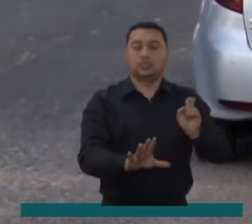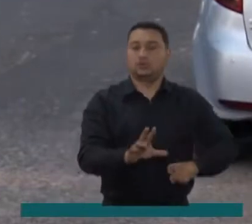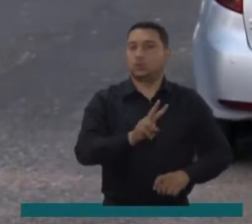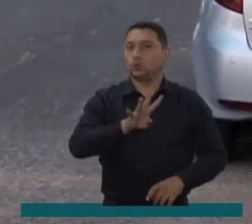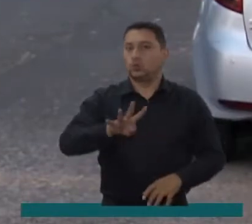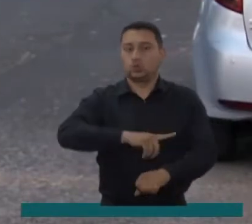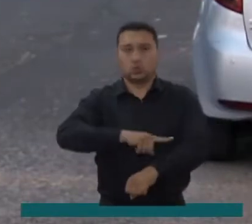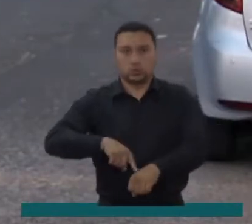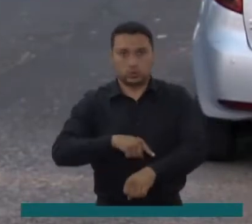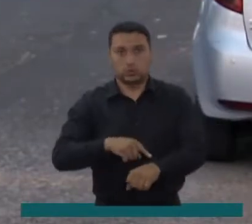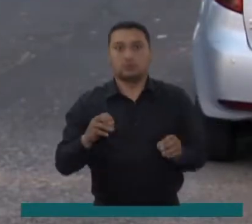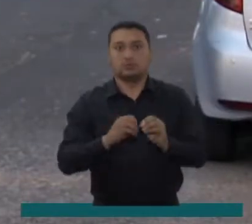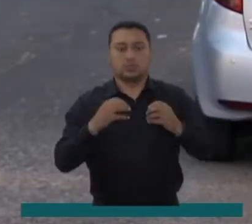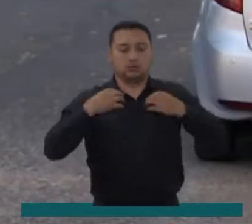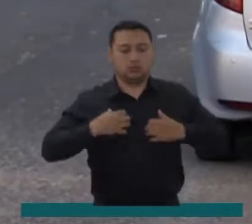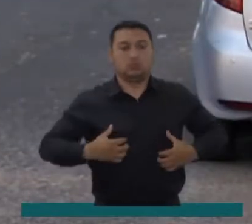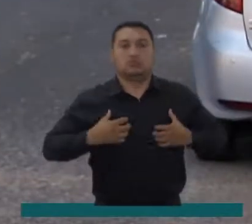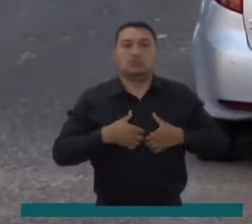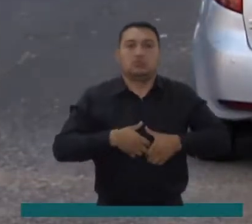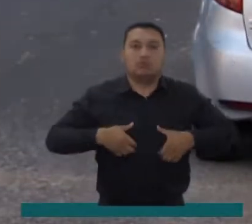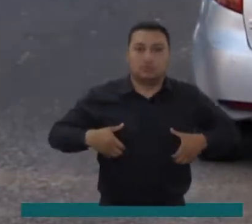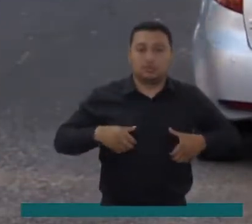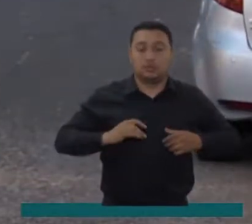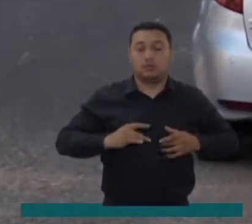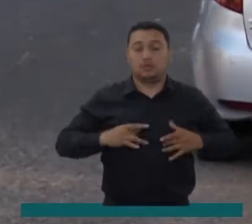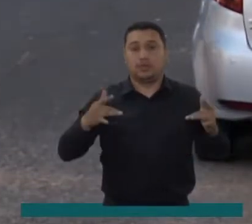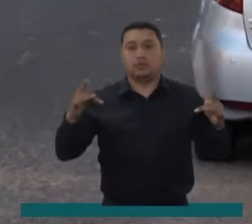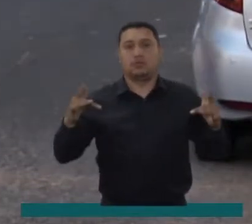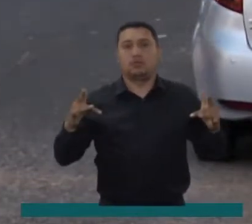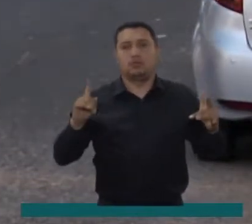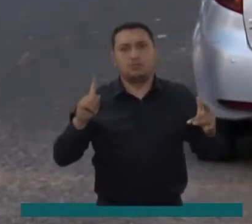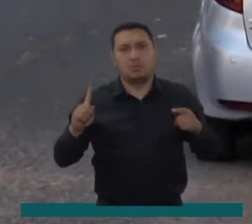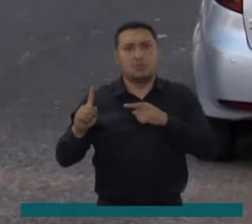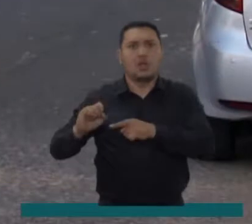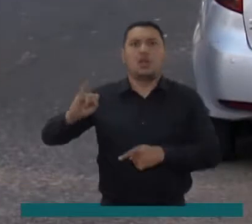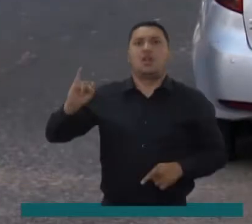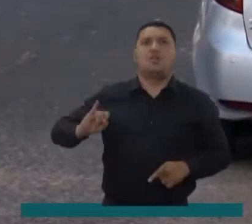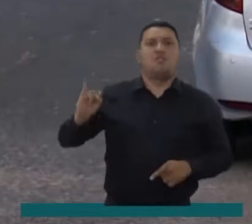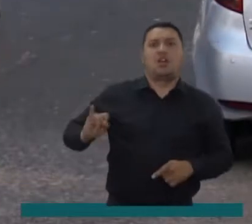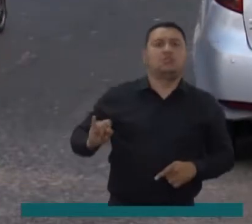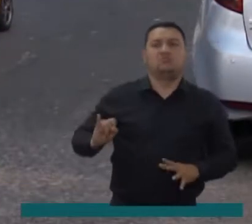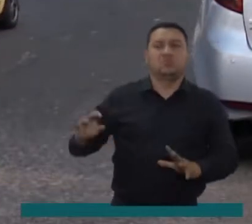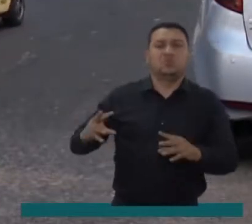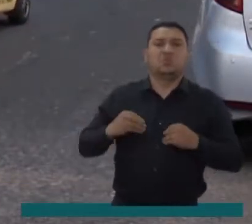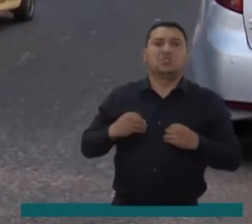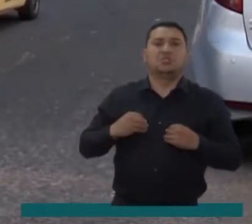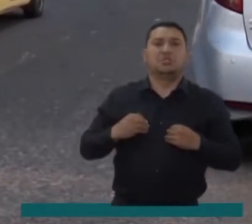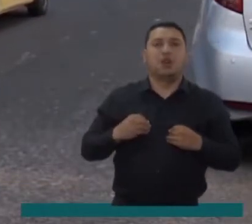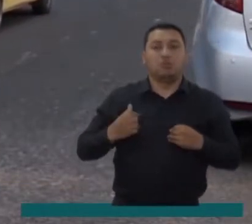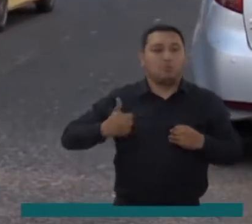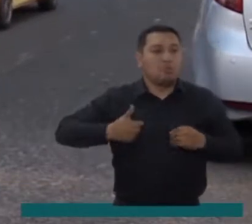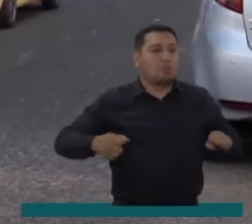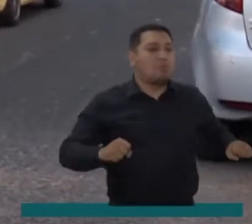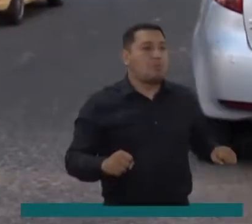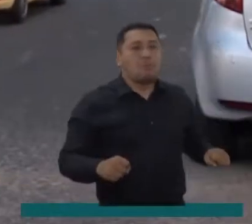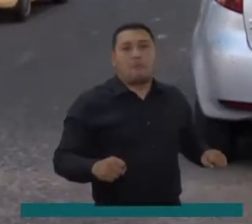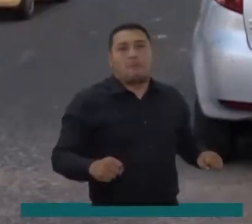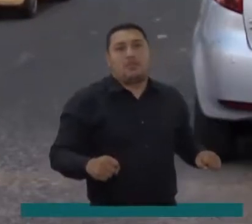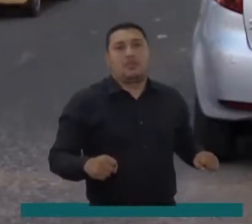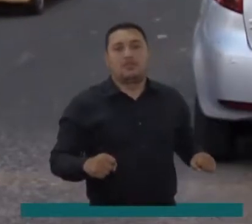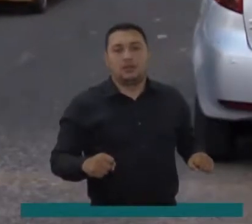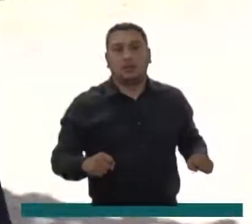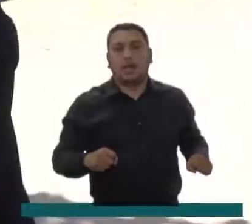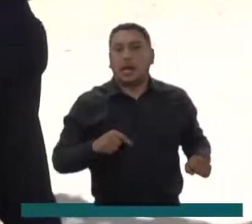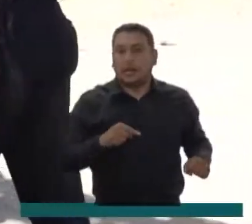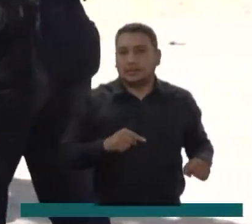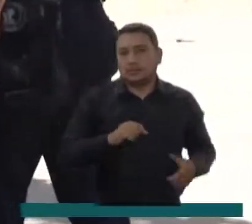de una prenda reflectiva a las 24 horas, situación que en Ibagué no fue bien recibida por quienes utilizan ese vehículo como herramienta de trabajo y medio de